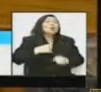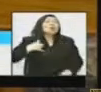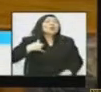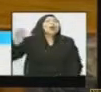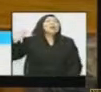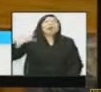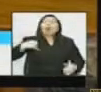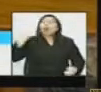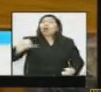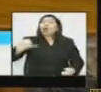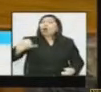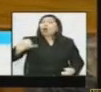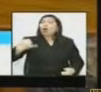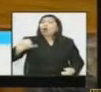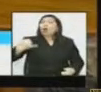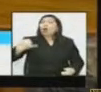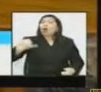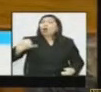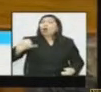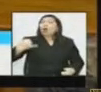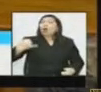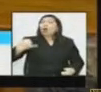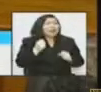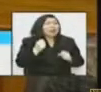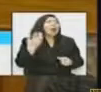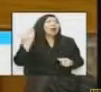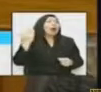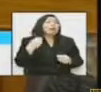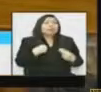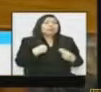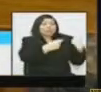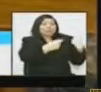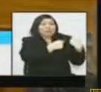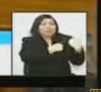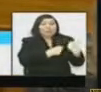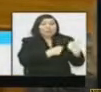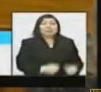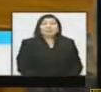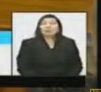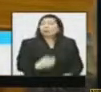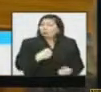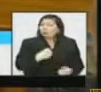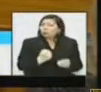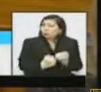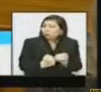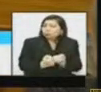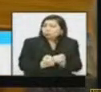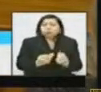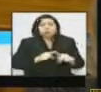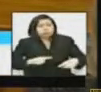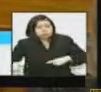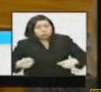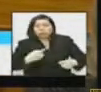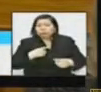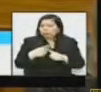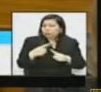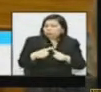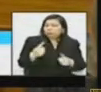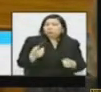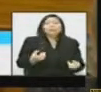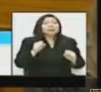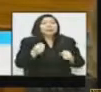inmunidad que se habrá convertido en un blindaje de todo